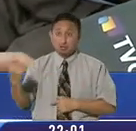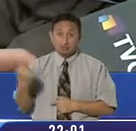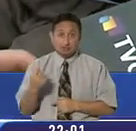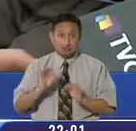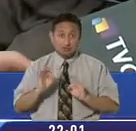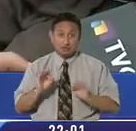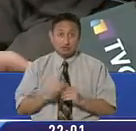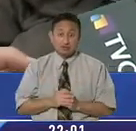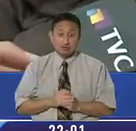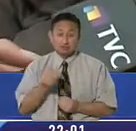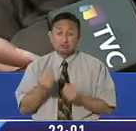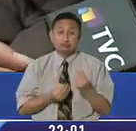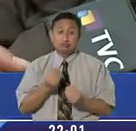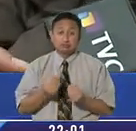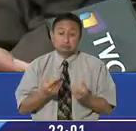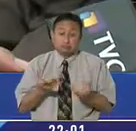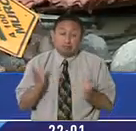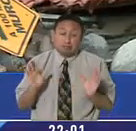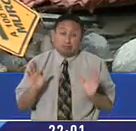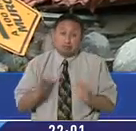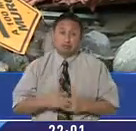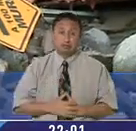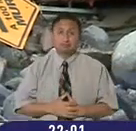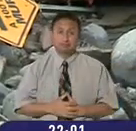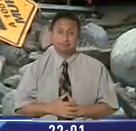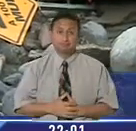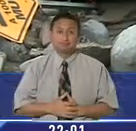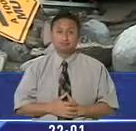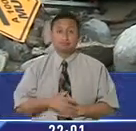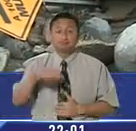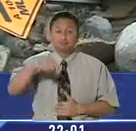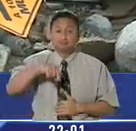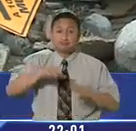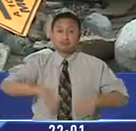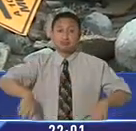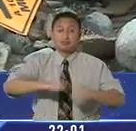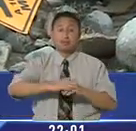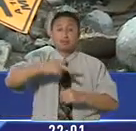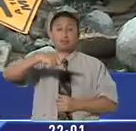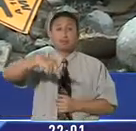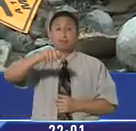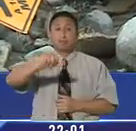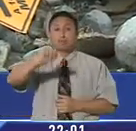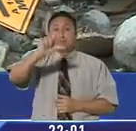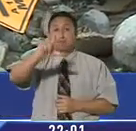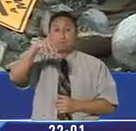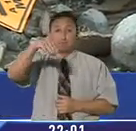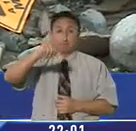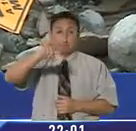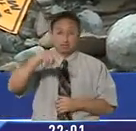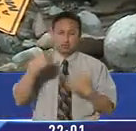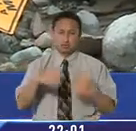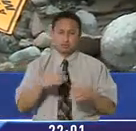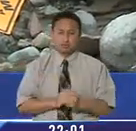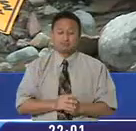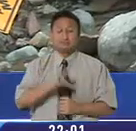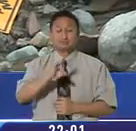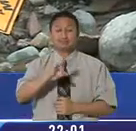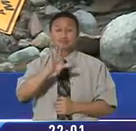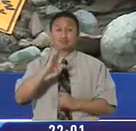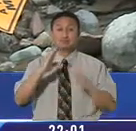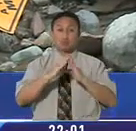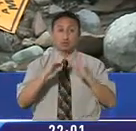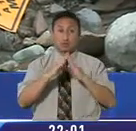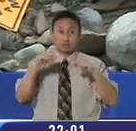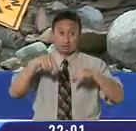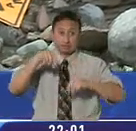no sé qué hubiera pasado la salud de nosotros. El desastre en la zona del Palmar es muy severo. Cerca de 75 viviendas son